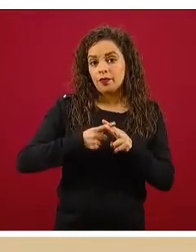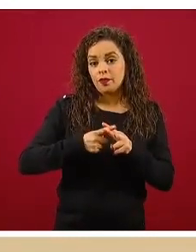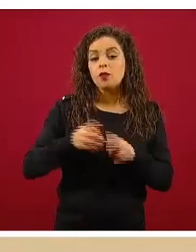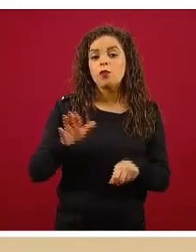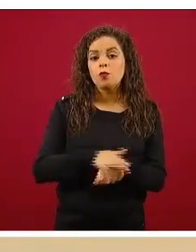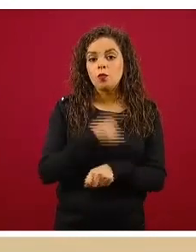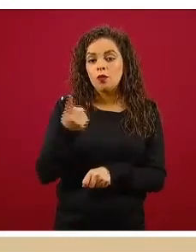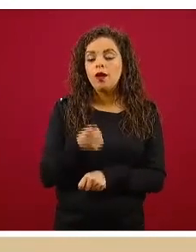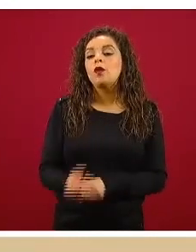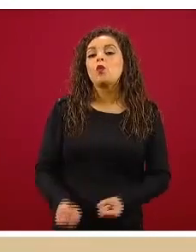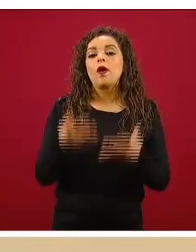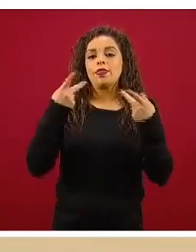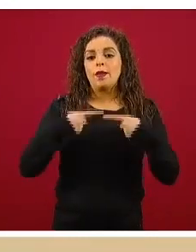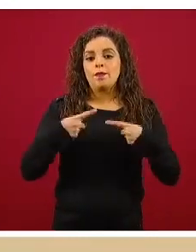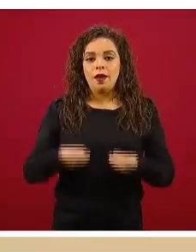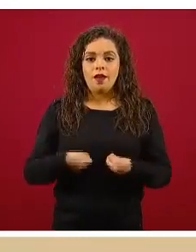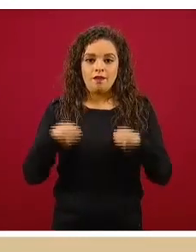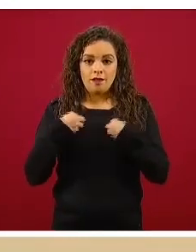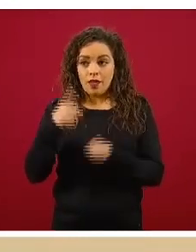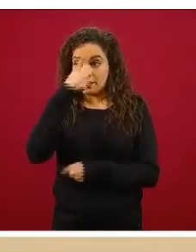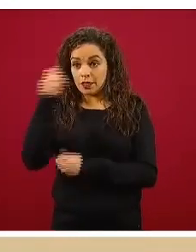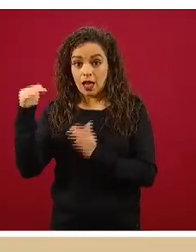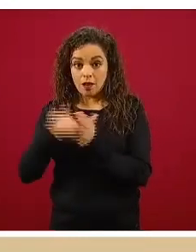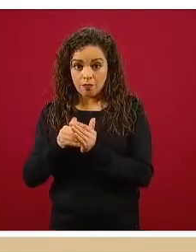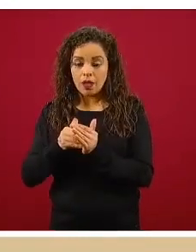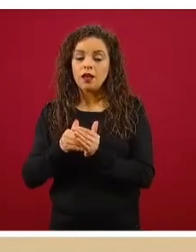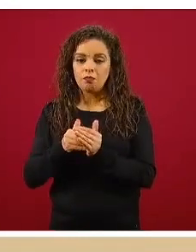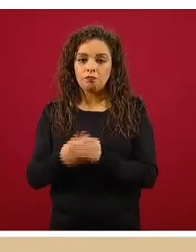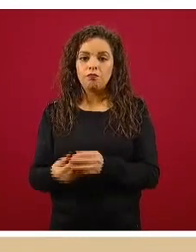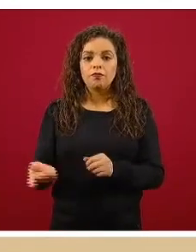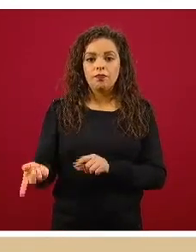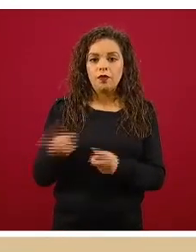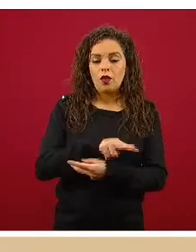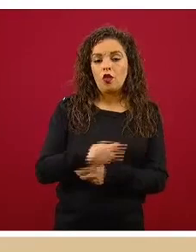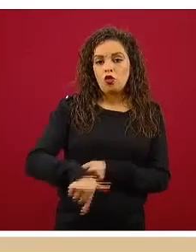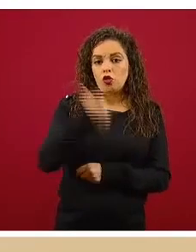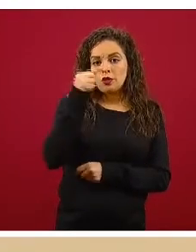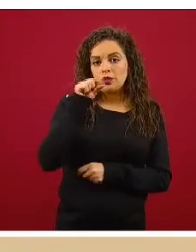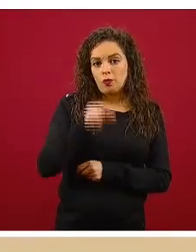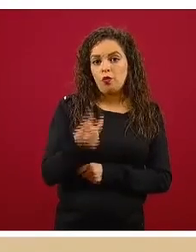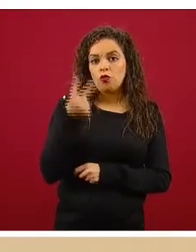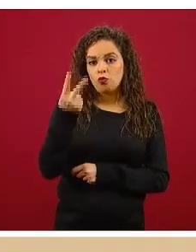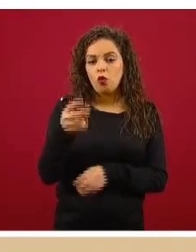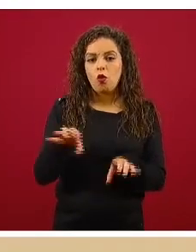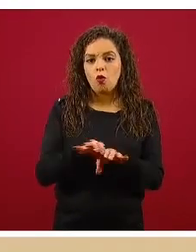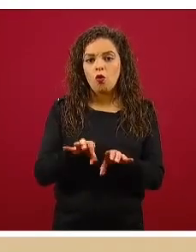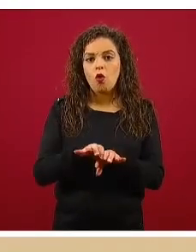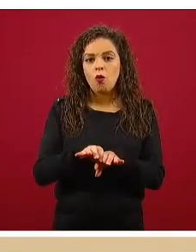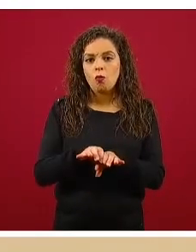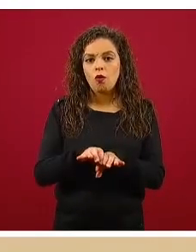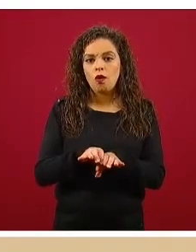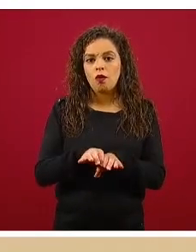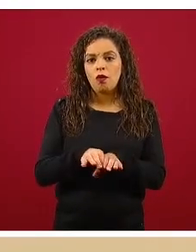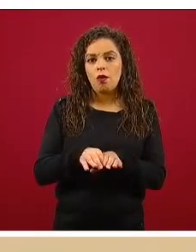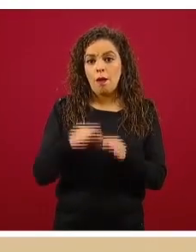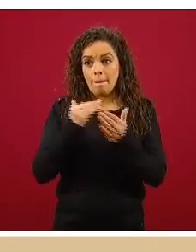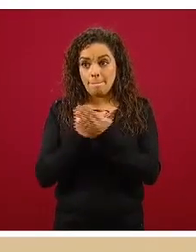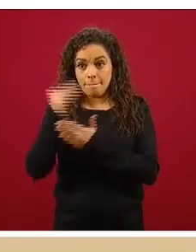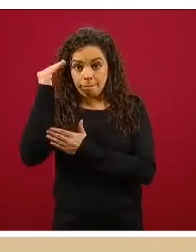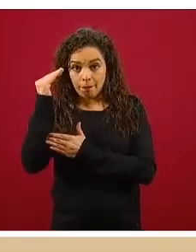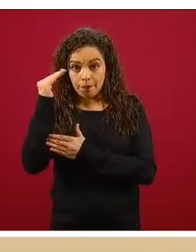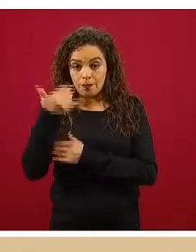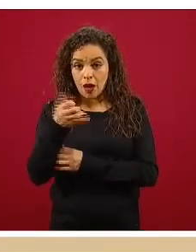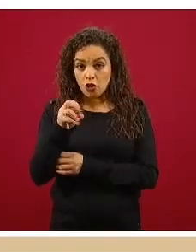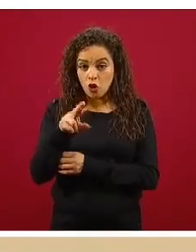incidencia nacional por 100,000 habitantes de 12.2, a su vez se distribuye y es mayor o menor en